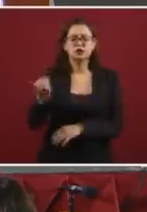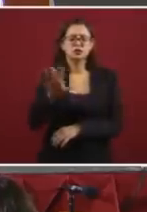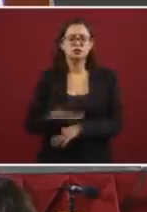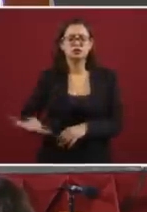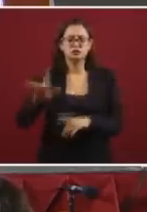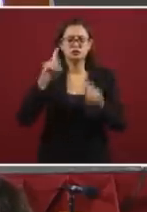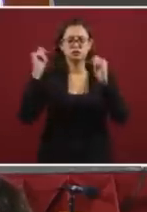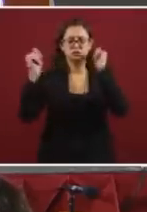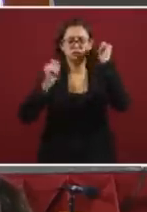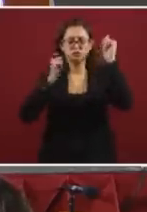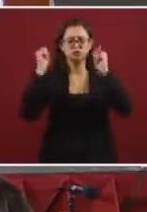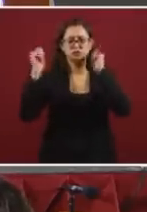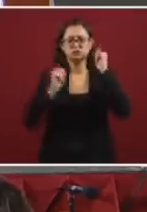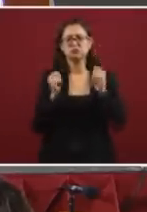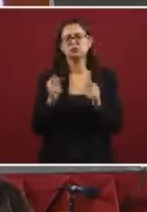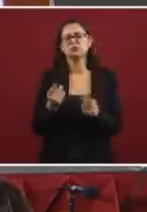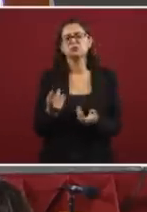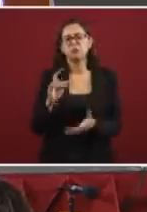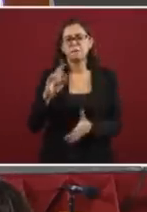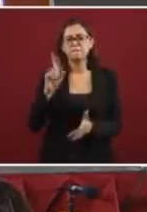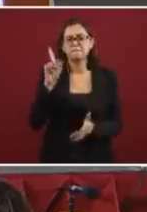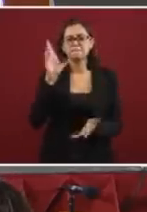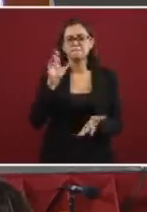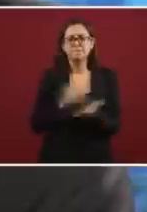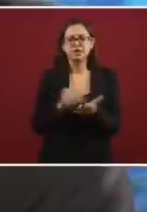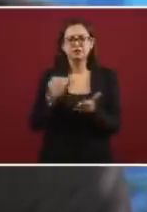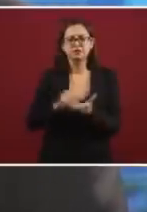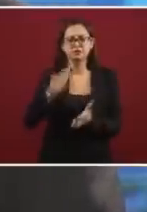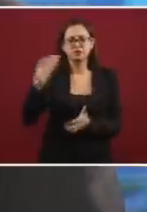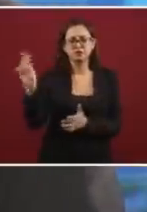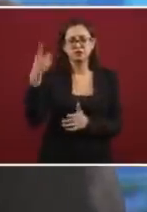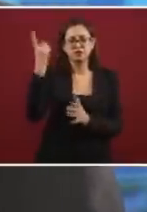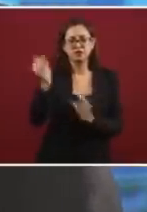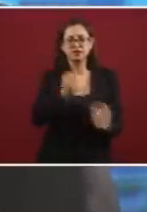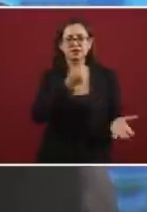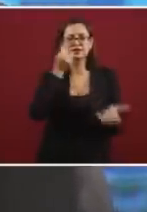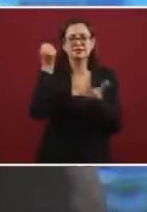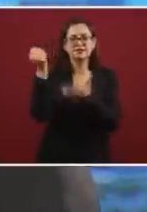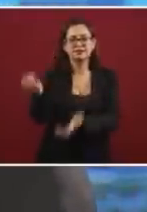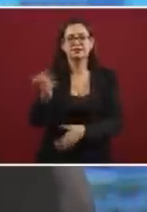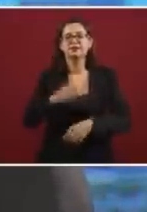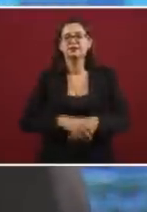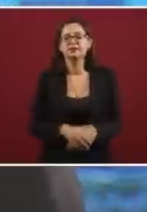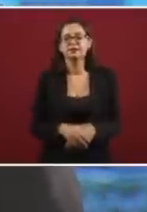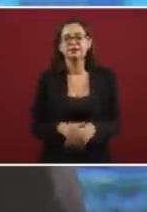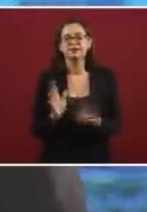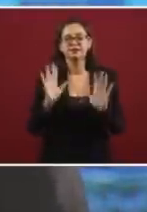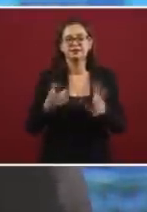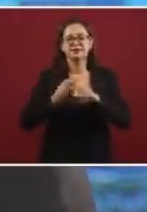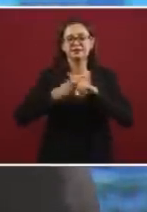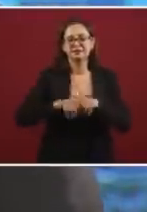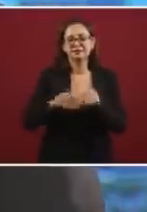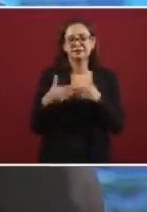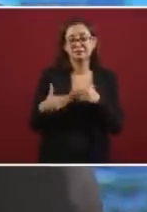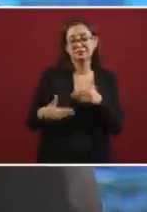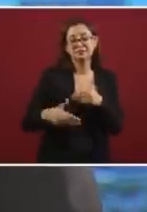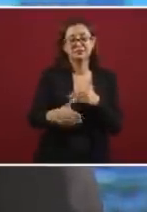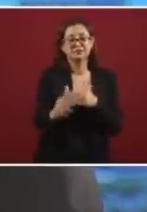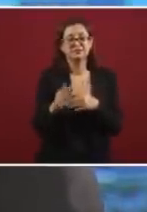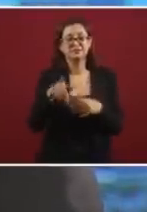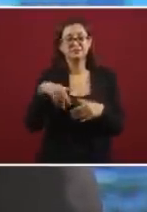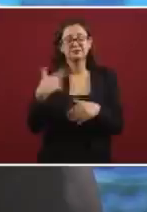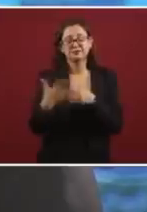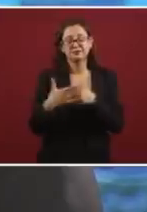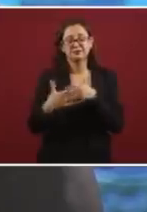representa una inversión aproximada de mil millones de dólares en dos fases una iniciando ya a partir de este próximo